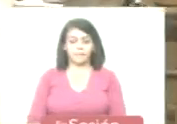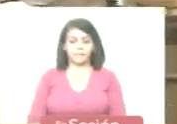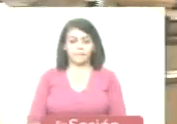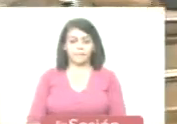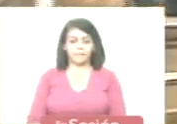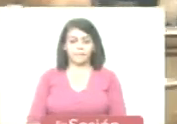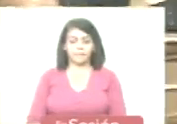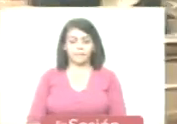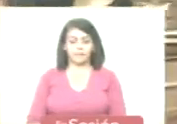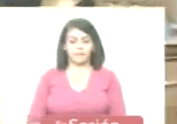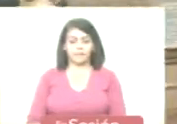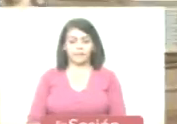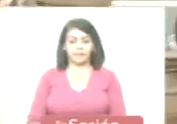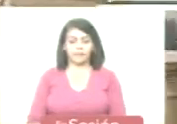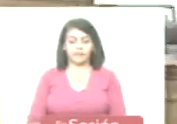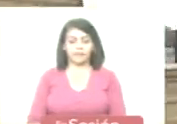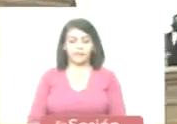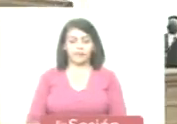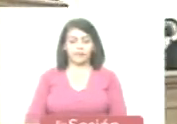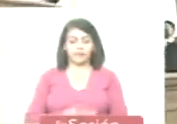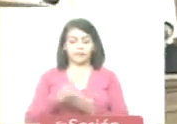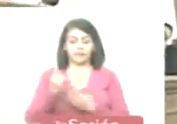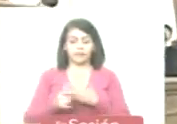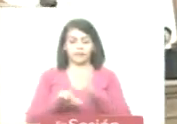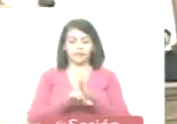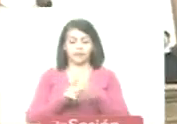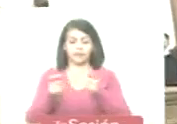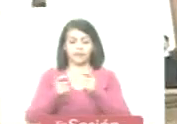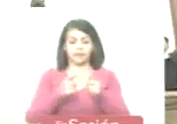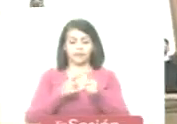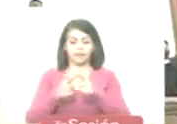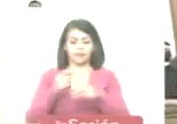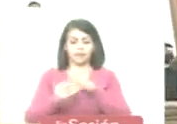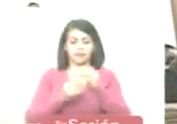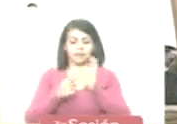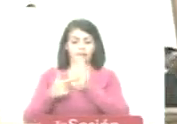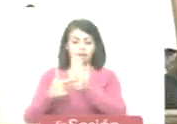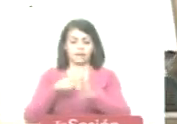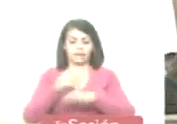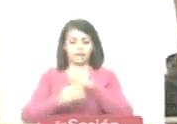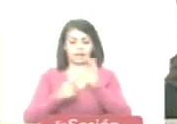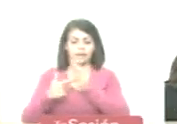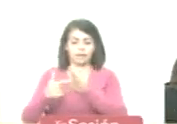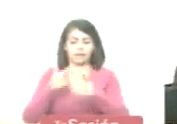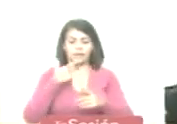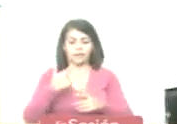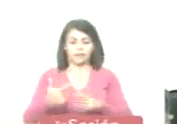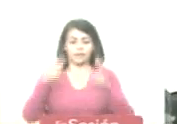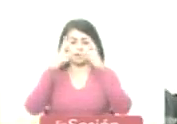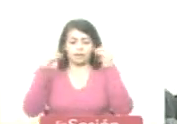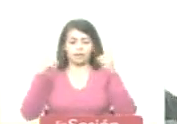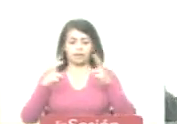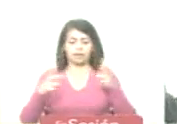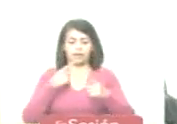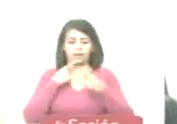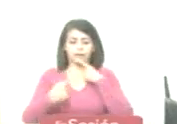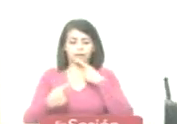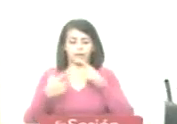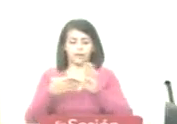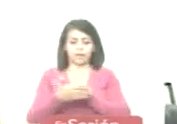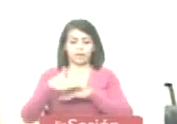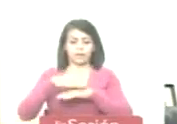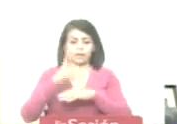A la primera discusión del proyecto de ley que regula el uso del nombre, títulos y efigie de Simón